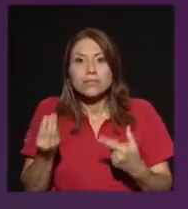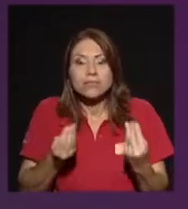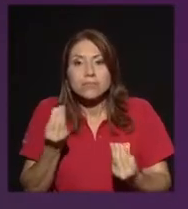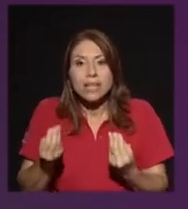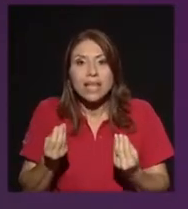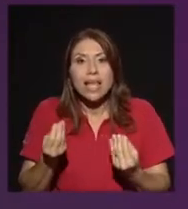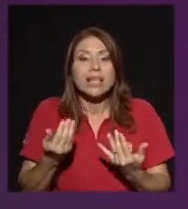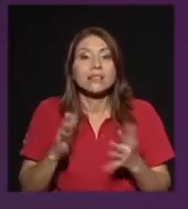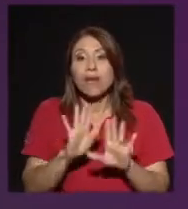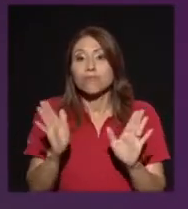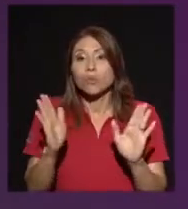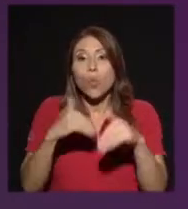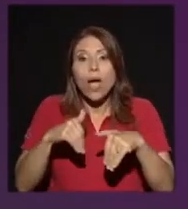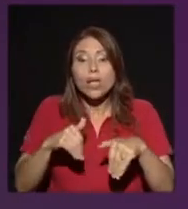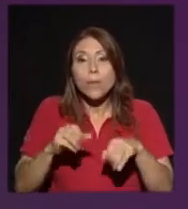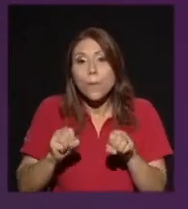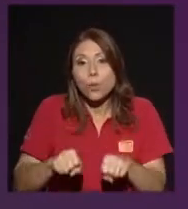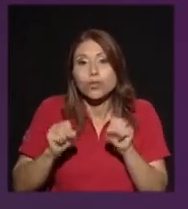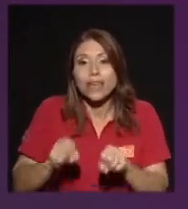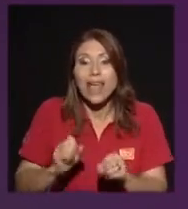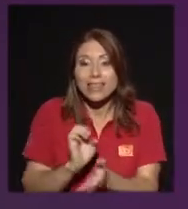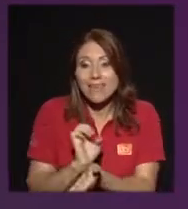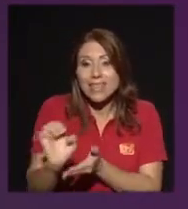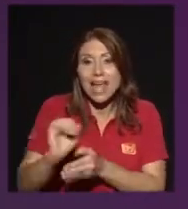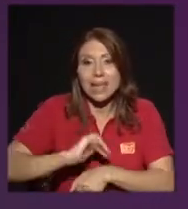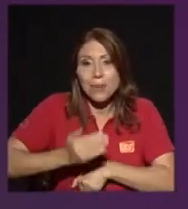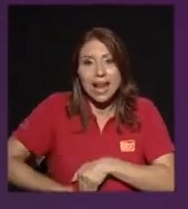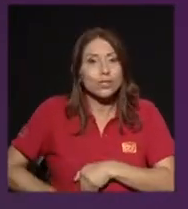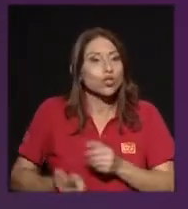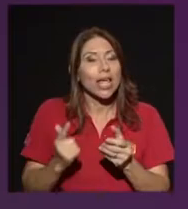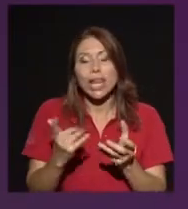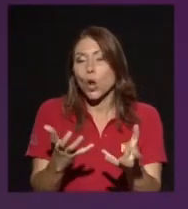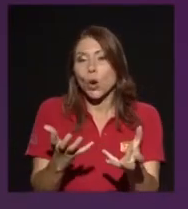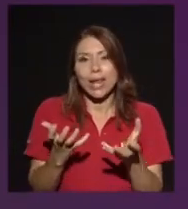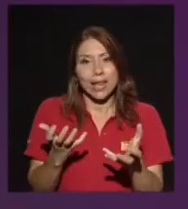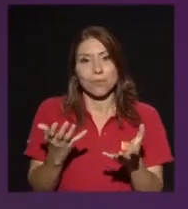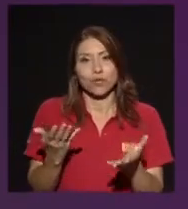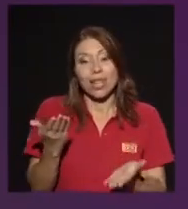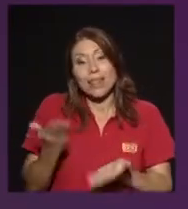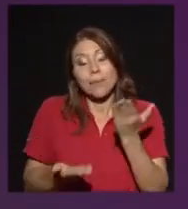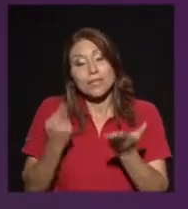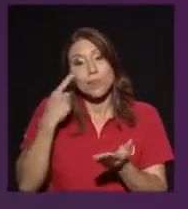de evitar embarazos que no queremos, muchas veces incluso por